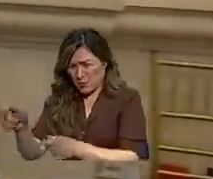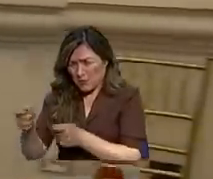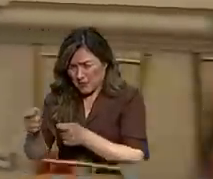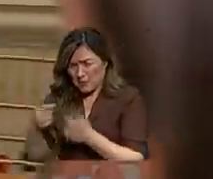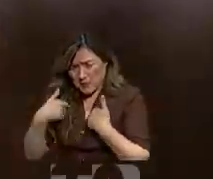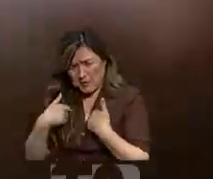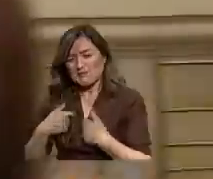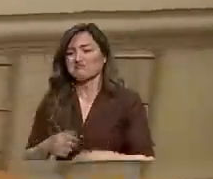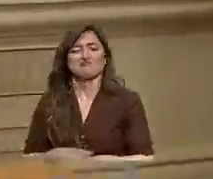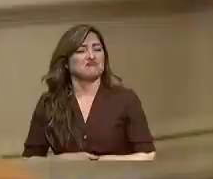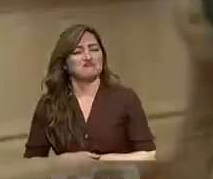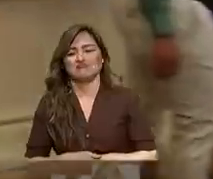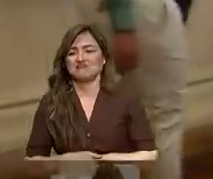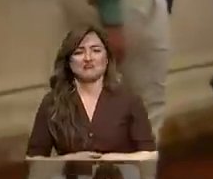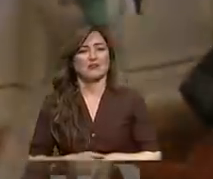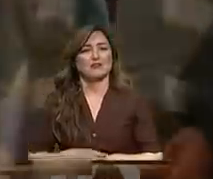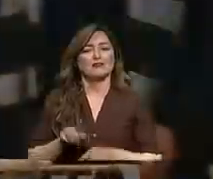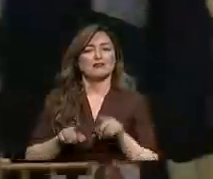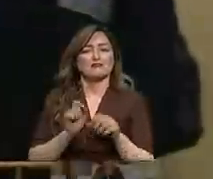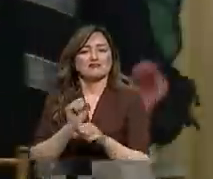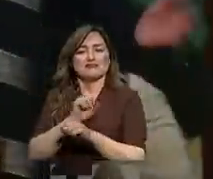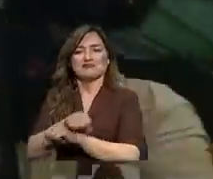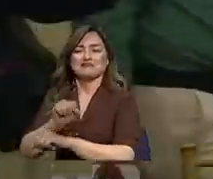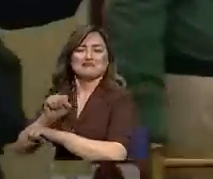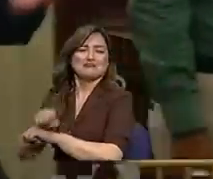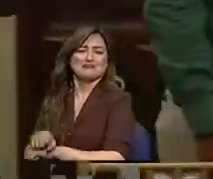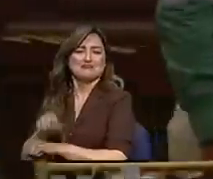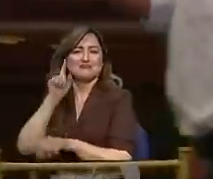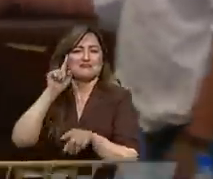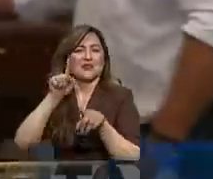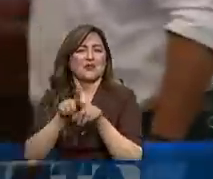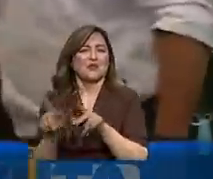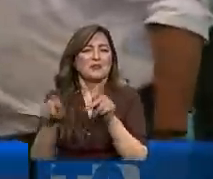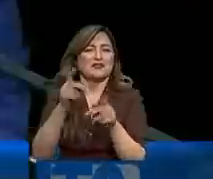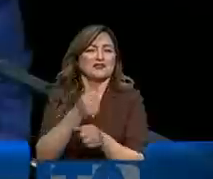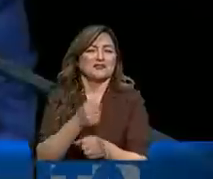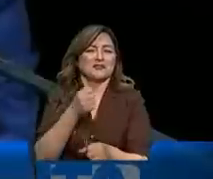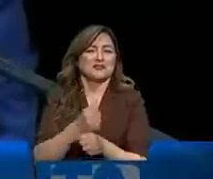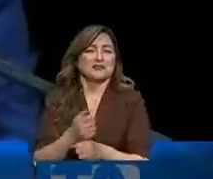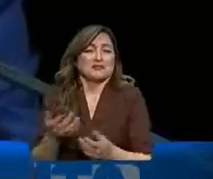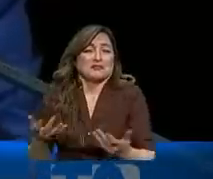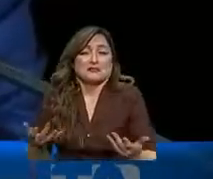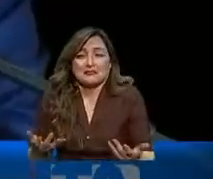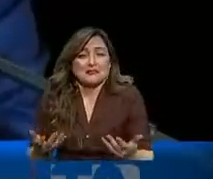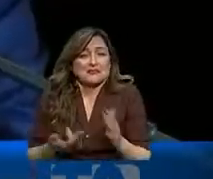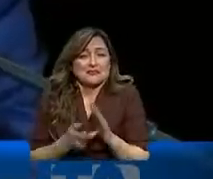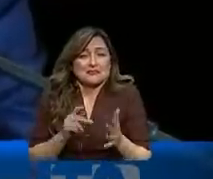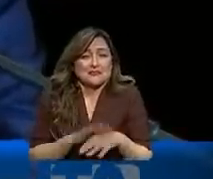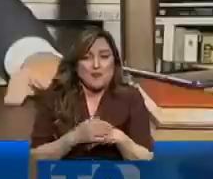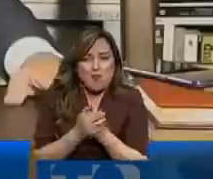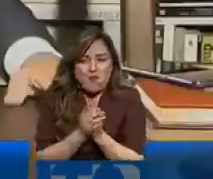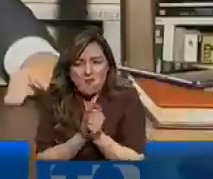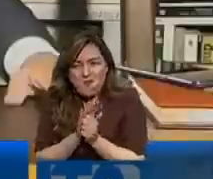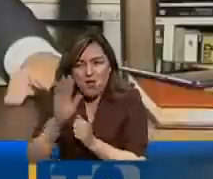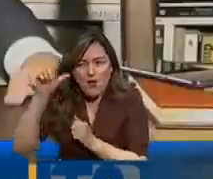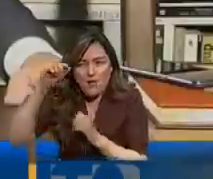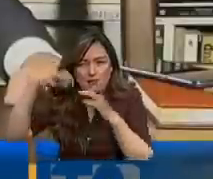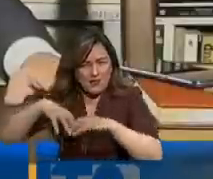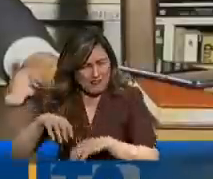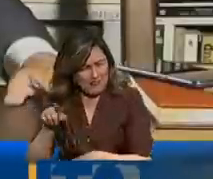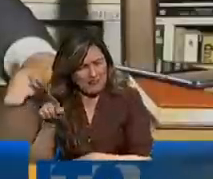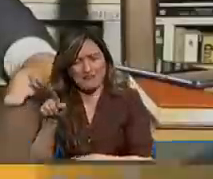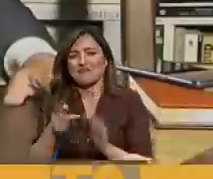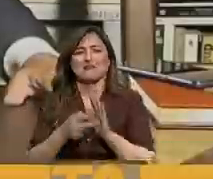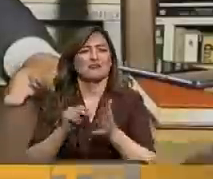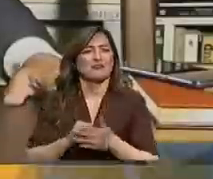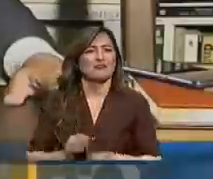rechazar algunas de las medidas que Lasso implementa y que no van acorde a su plan de trabajo no es conspirar. Y a propósito, yo